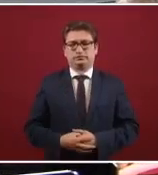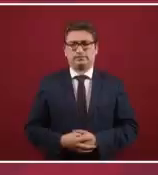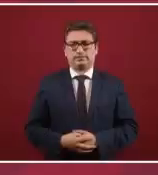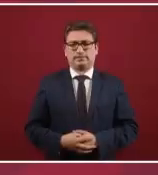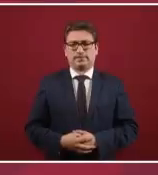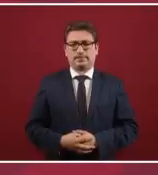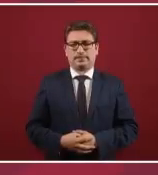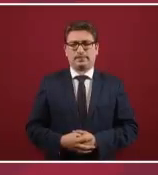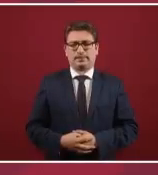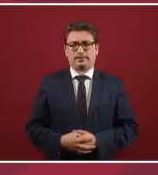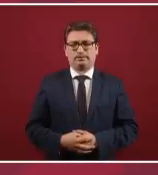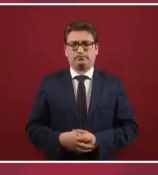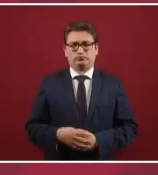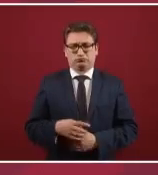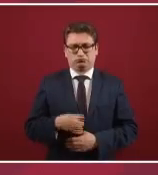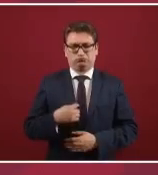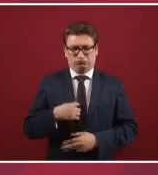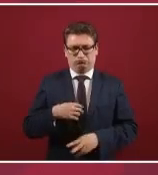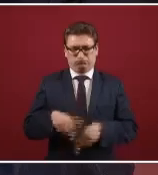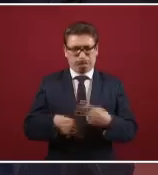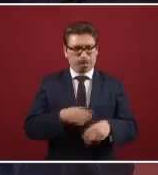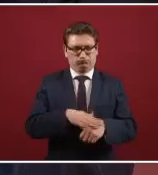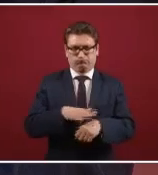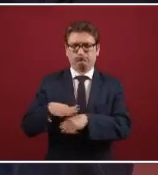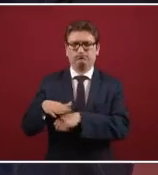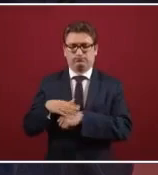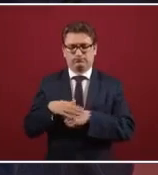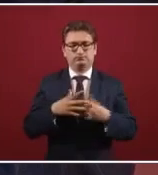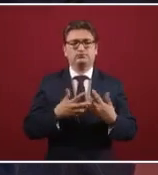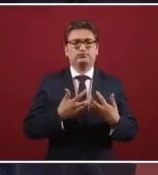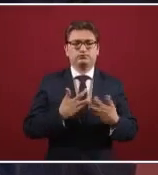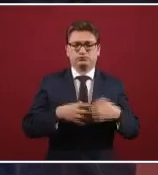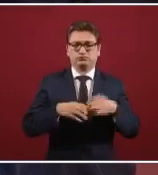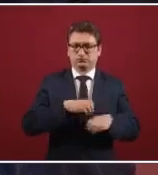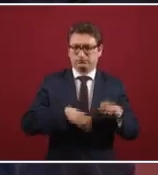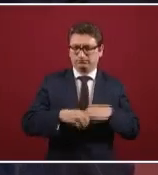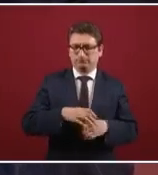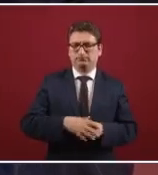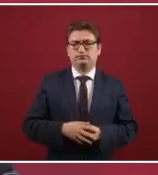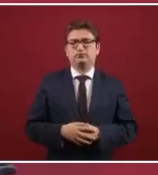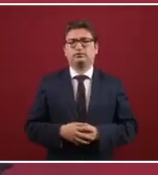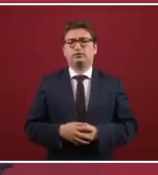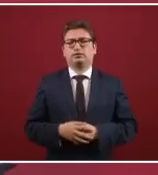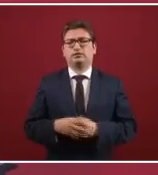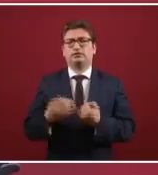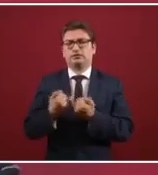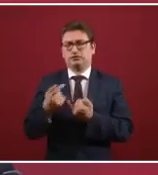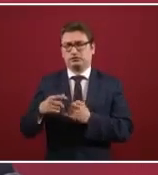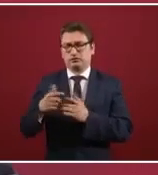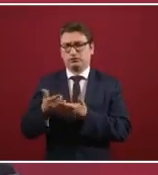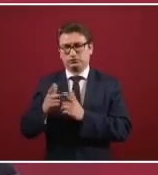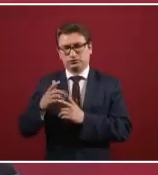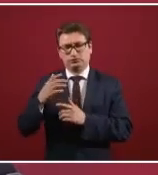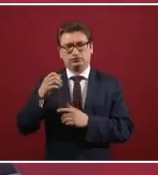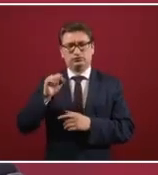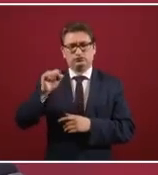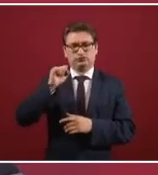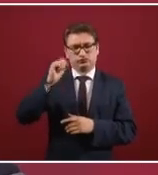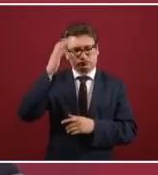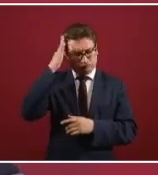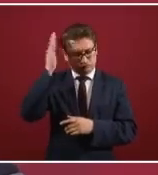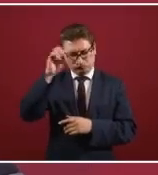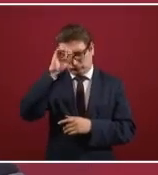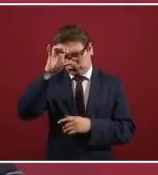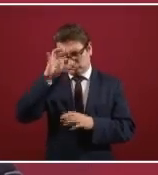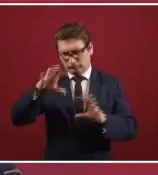voy a convocarnos a los empresarios y a los dirigentes sindicales